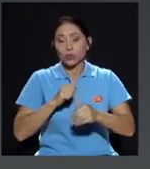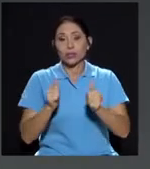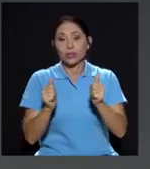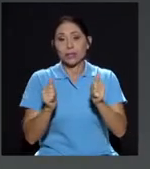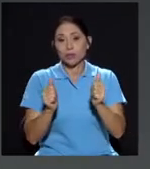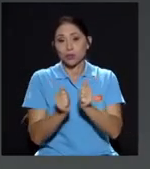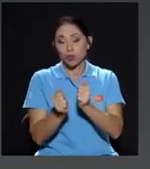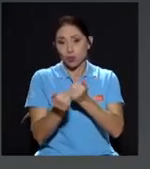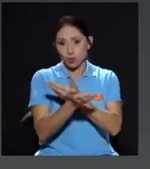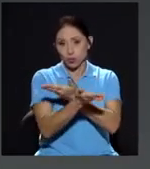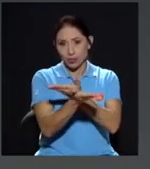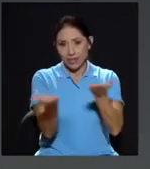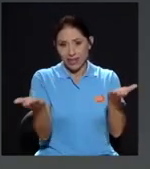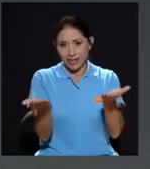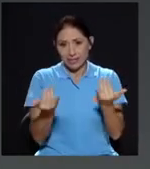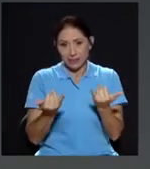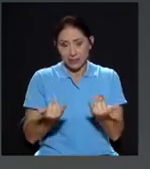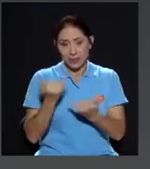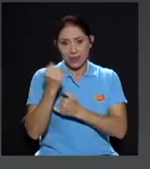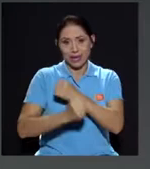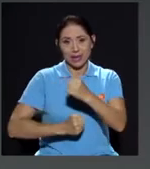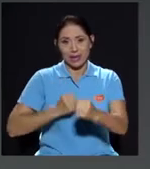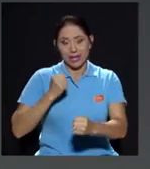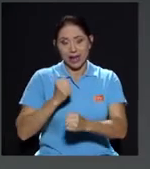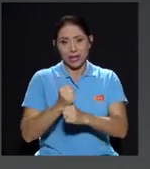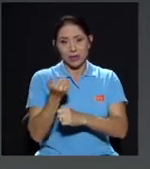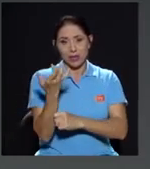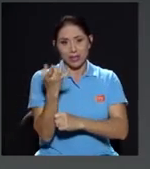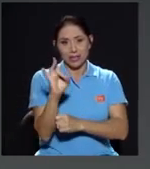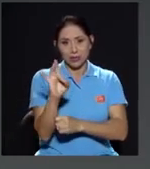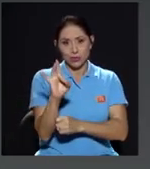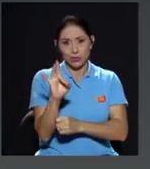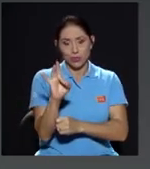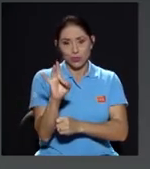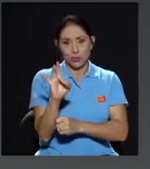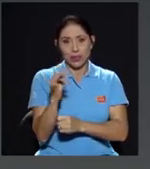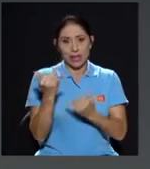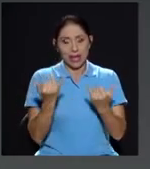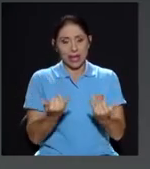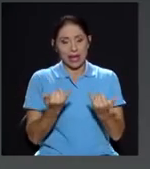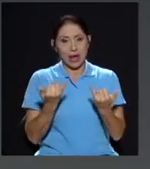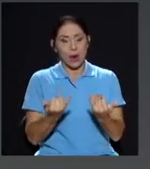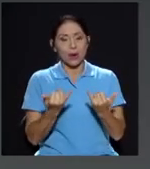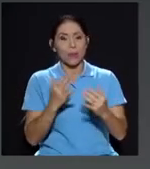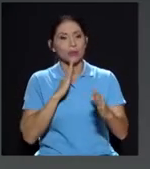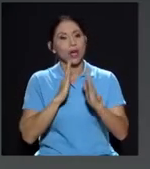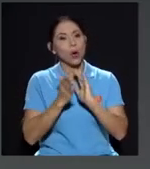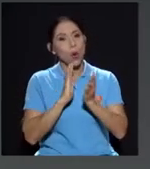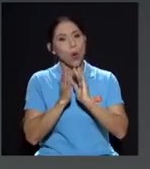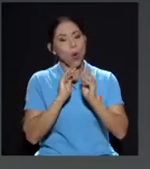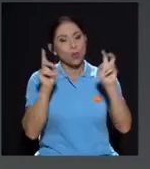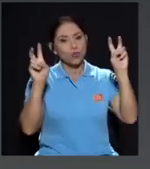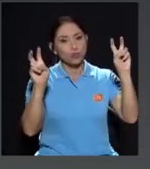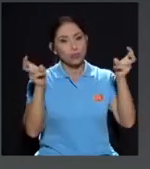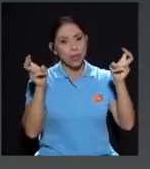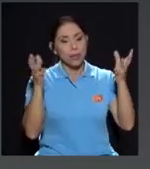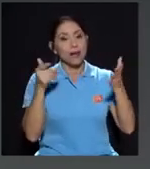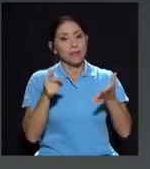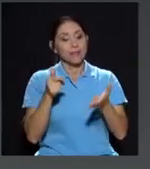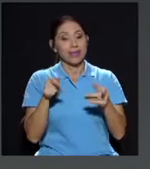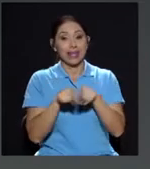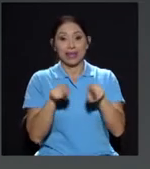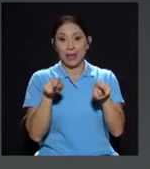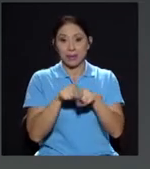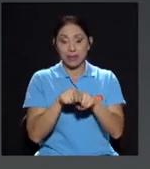amigos y amigos en el año de 18 y en esta ocasión vamos a conversar sobre un tema que se paga